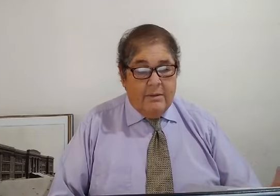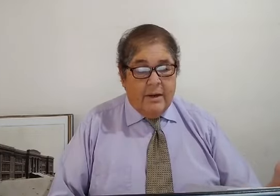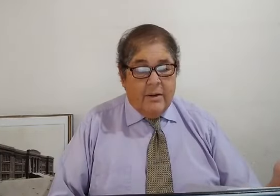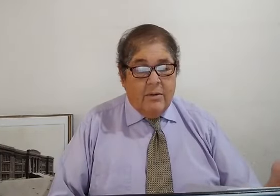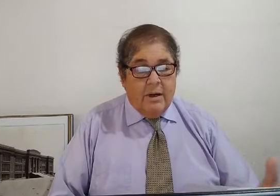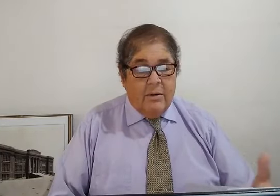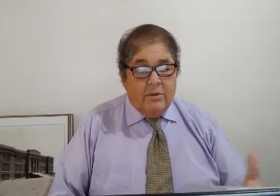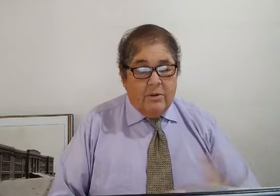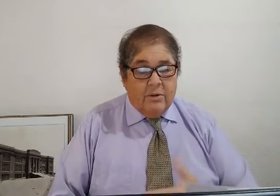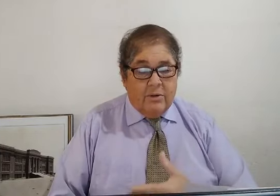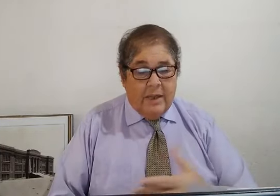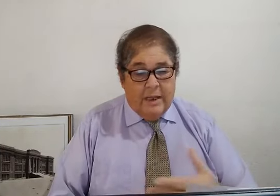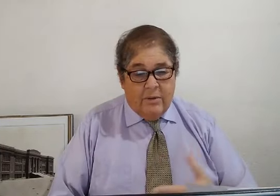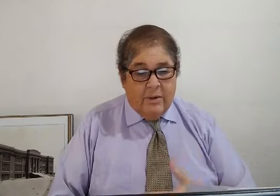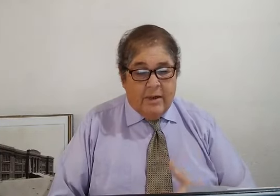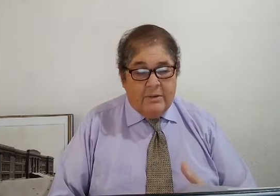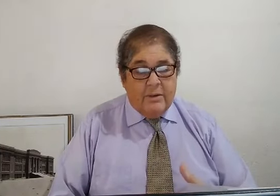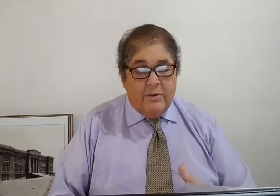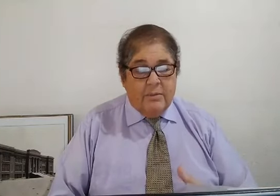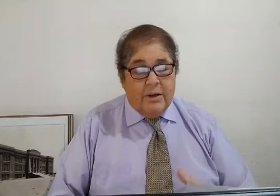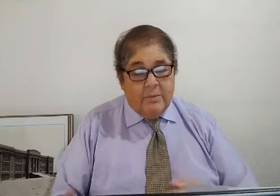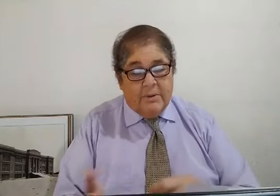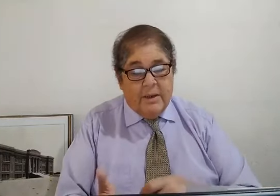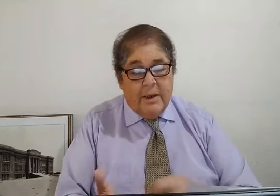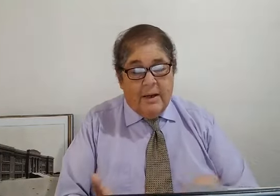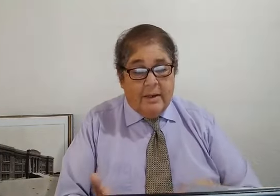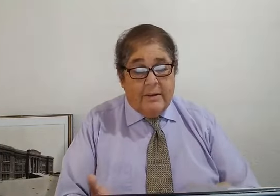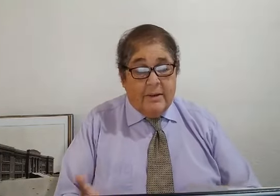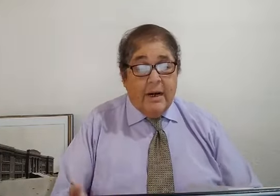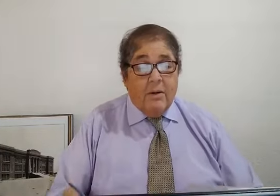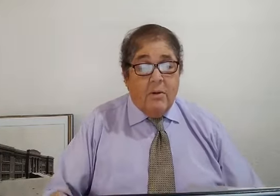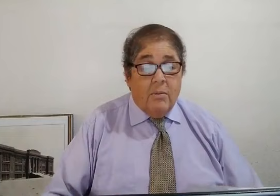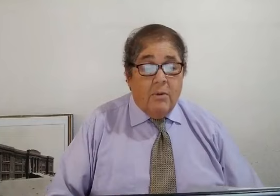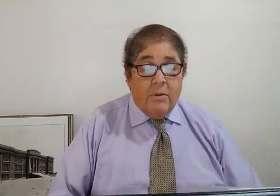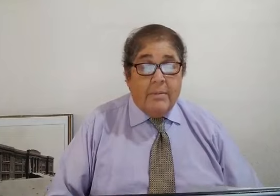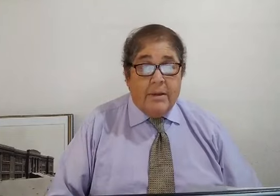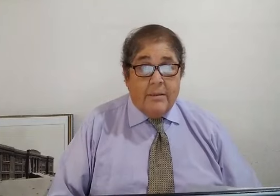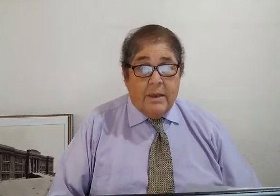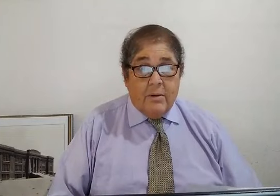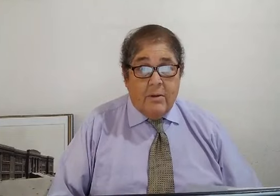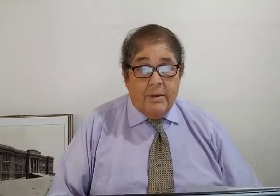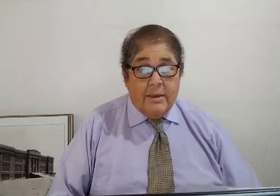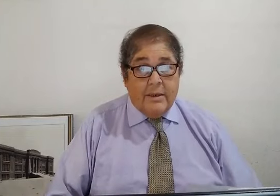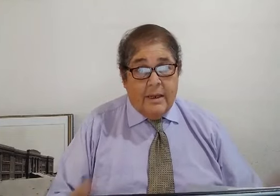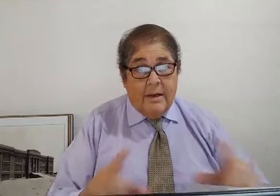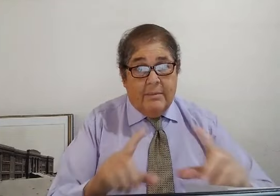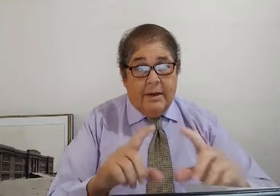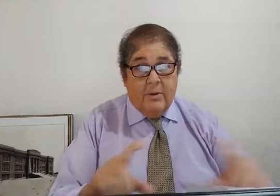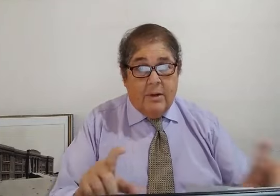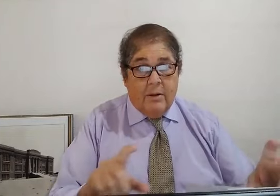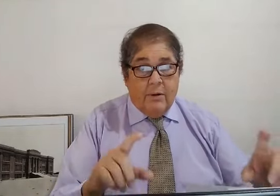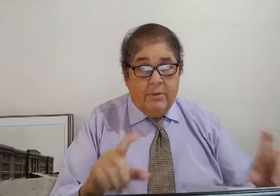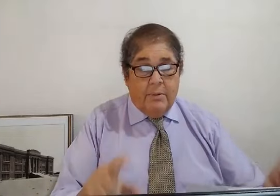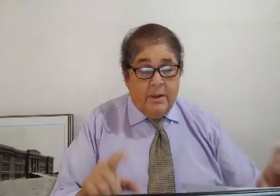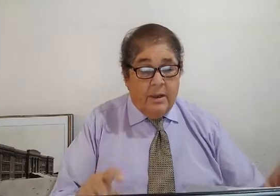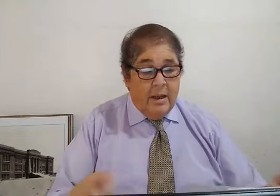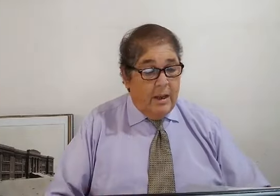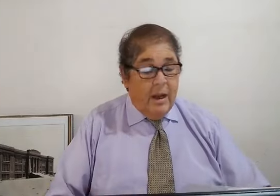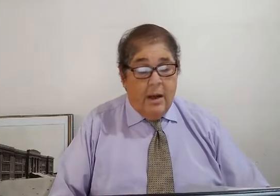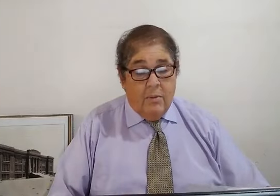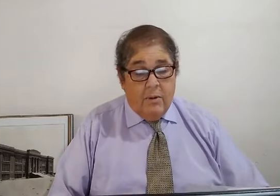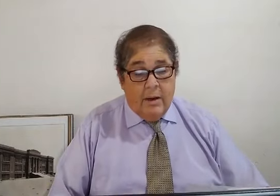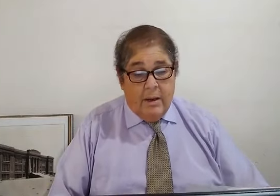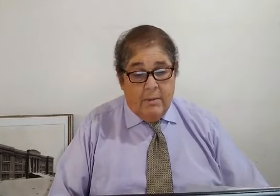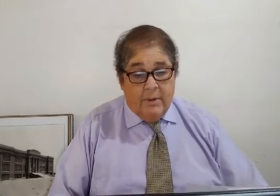si se reúnen los datos, los requisitos, bueno, pues registrarlo como una víctima de COVID y darle el manejo que corresponde